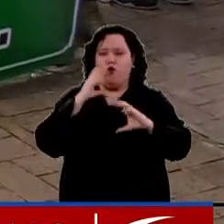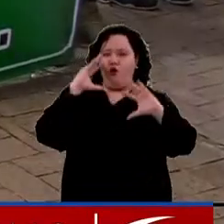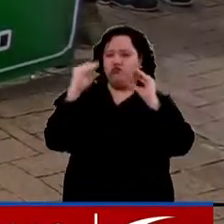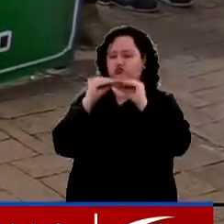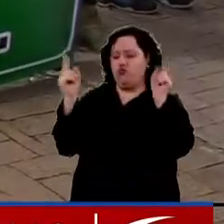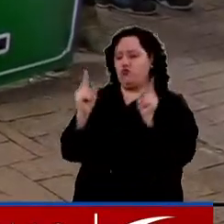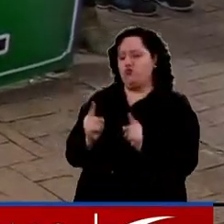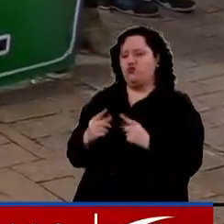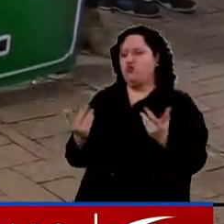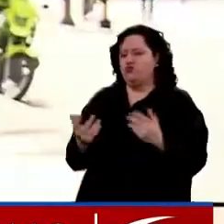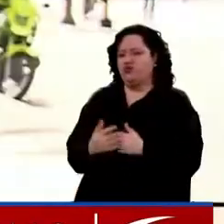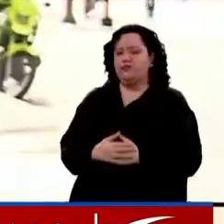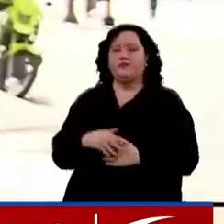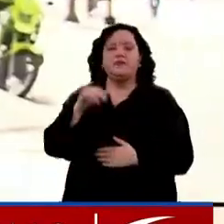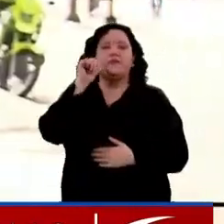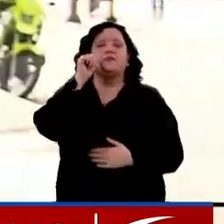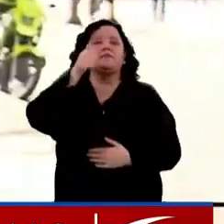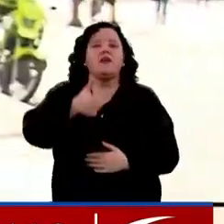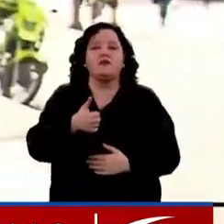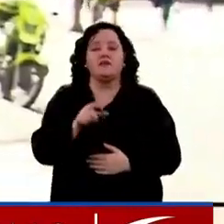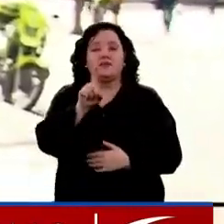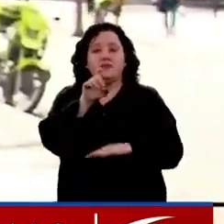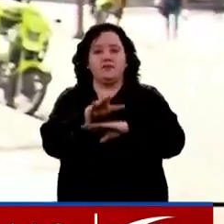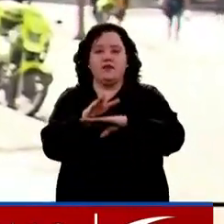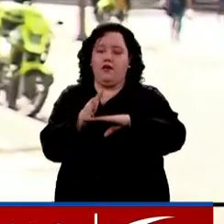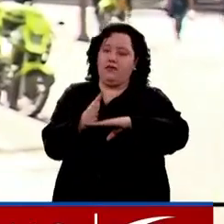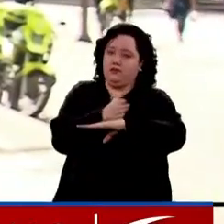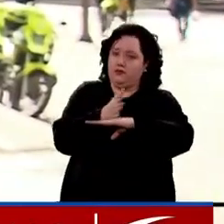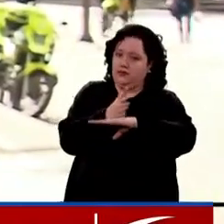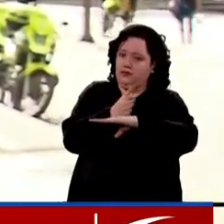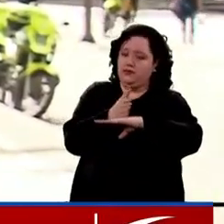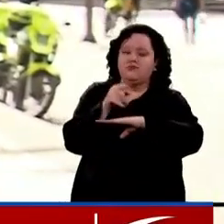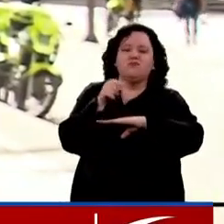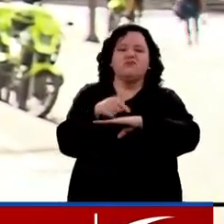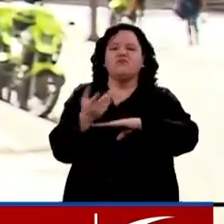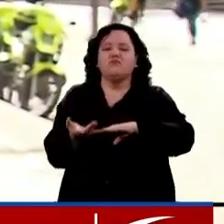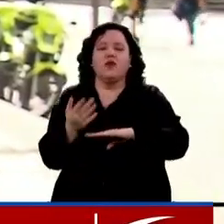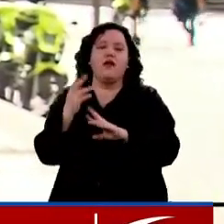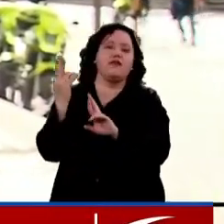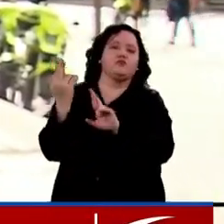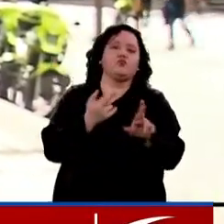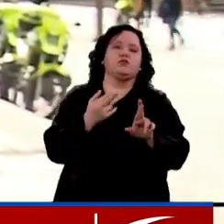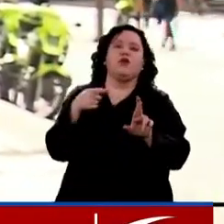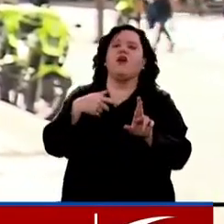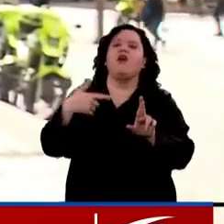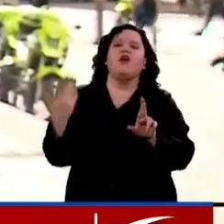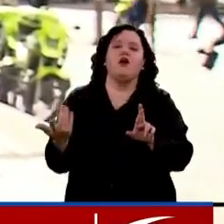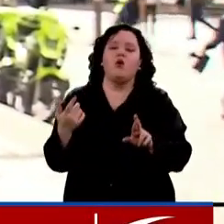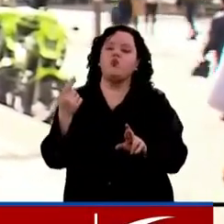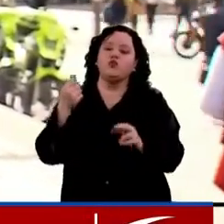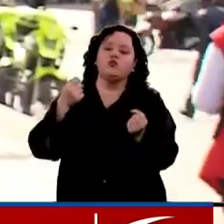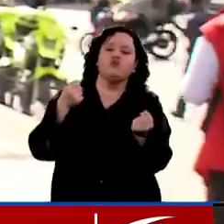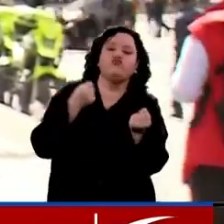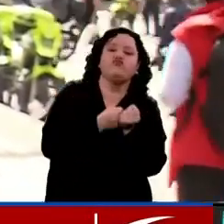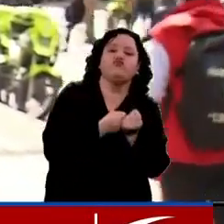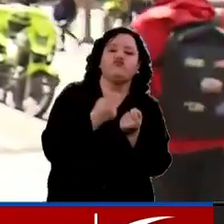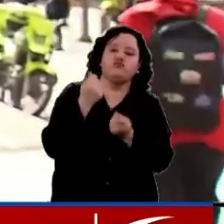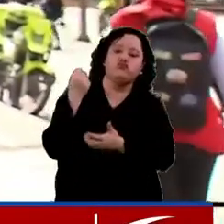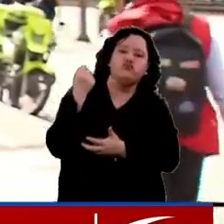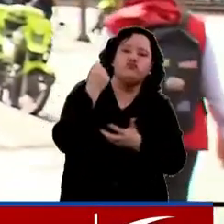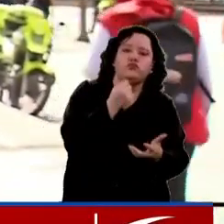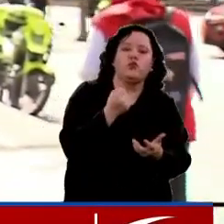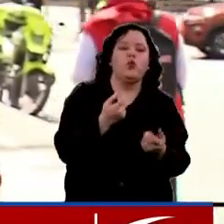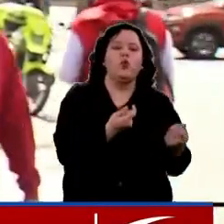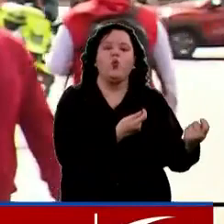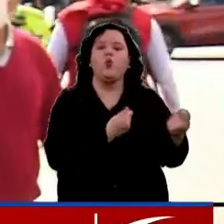conclusiones. Mañana antes de las 6 de la tarde hay una respuesta sobre monto del incentivo y precio